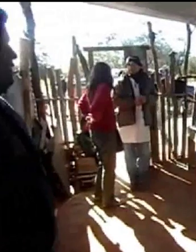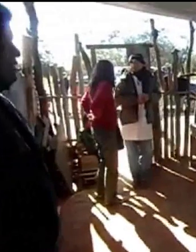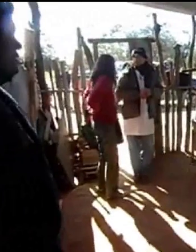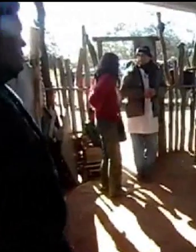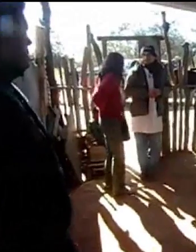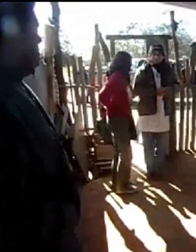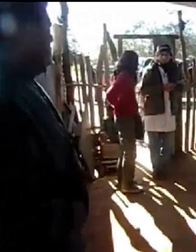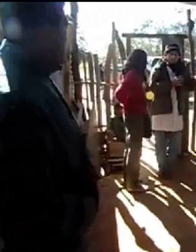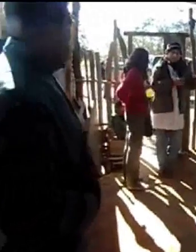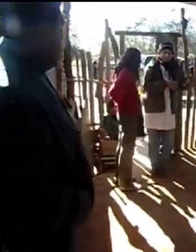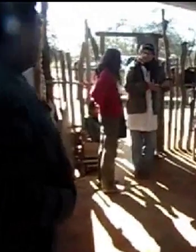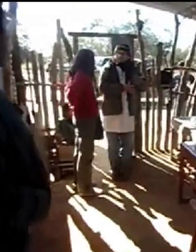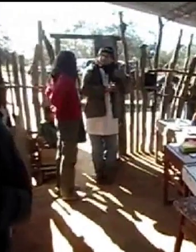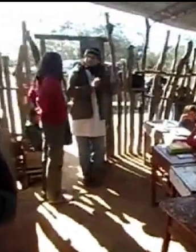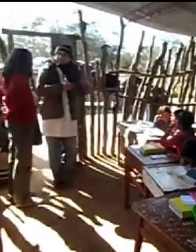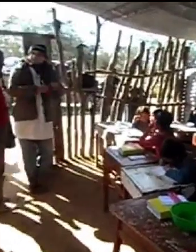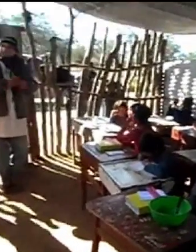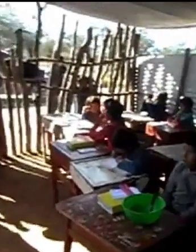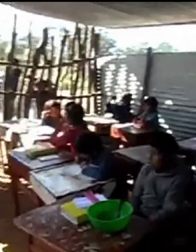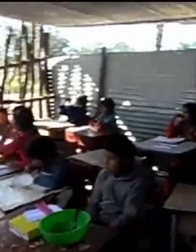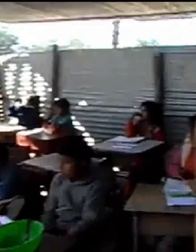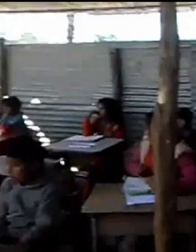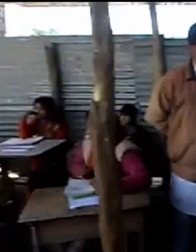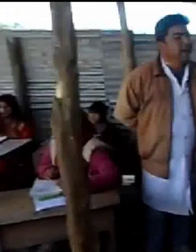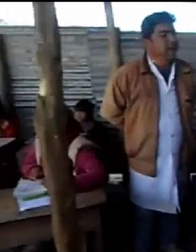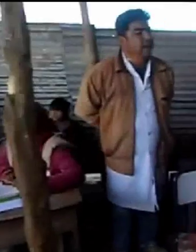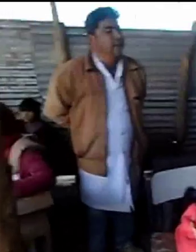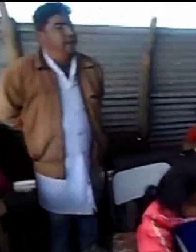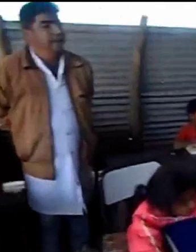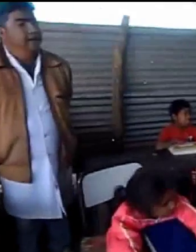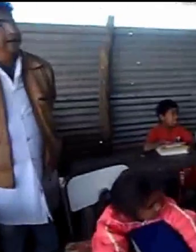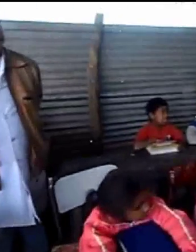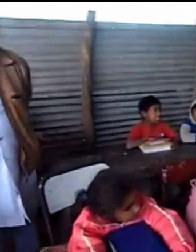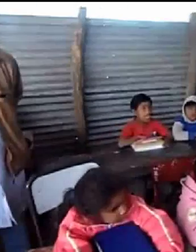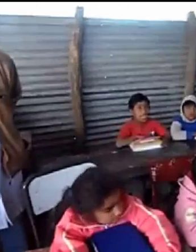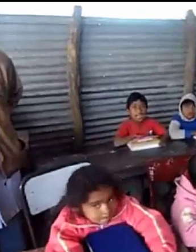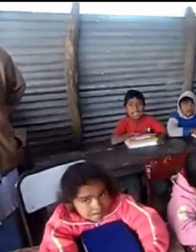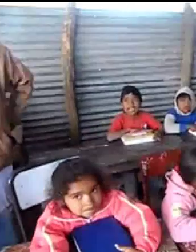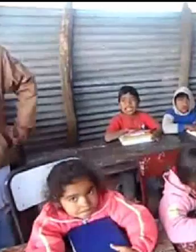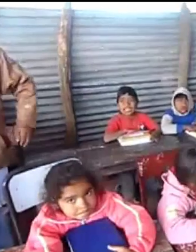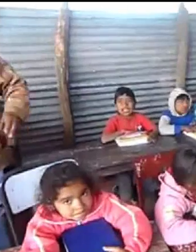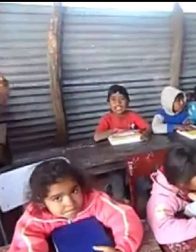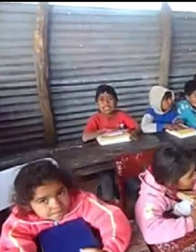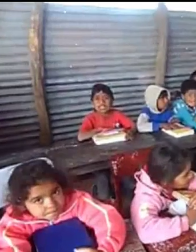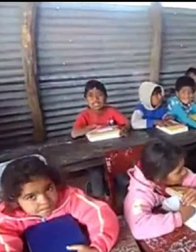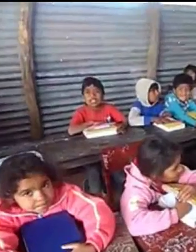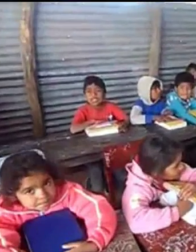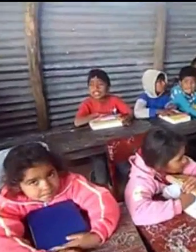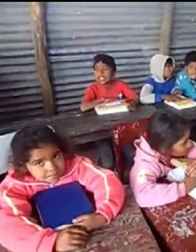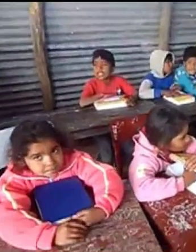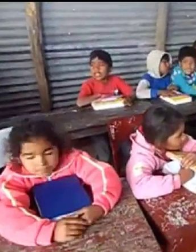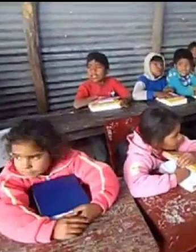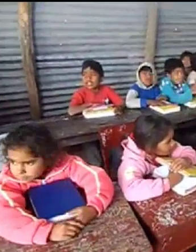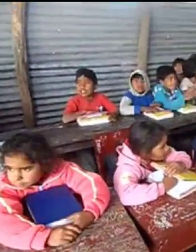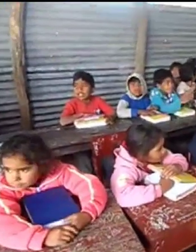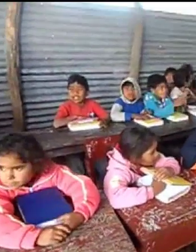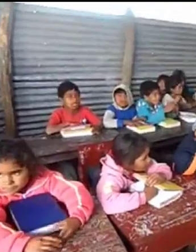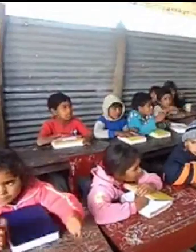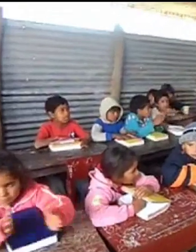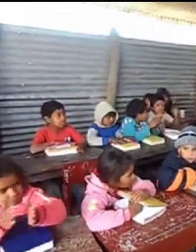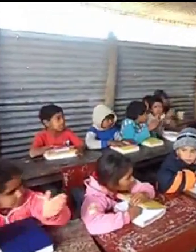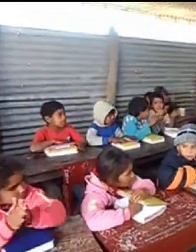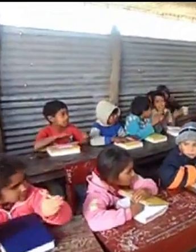gitana, cu, cu, cu. Vestida de lana. Muy bien, le damos un aplauso a los